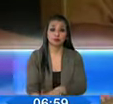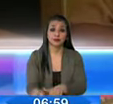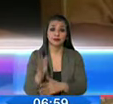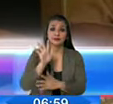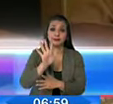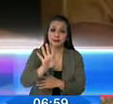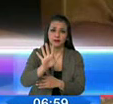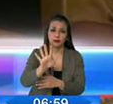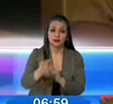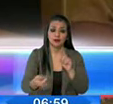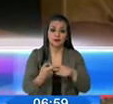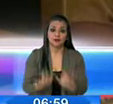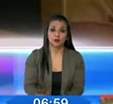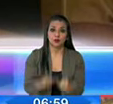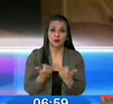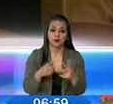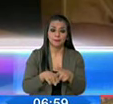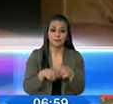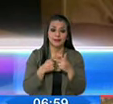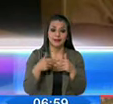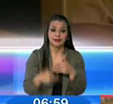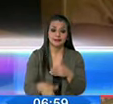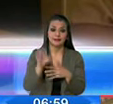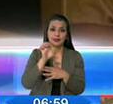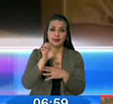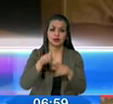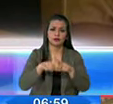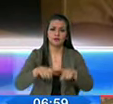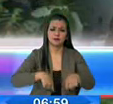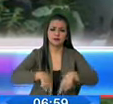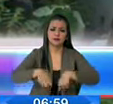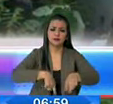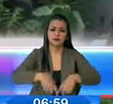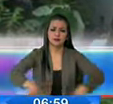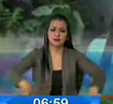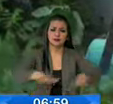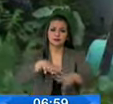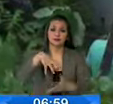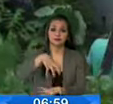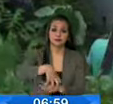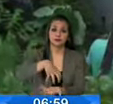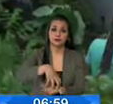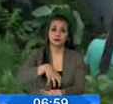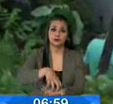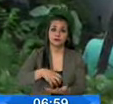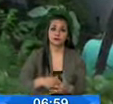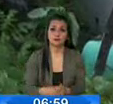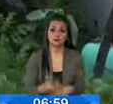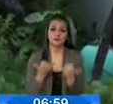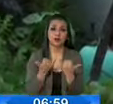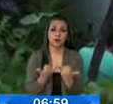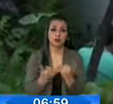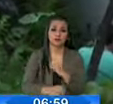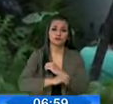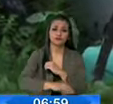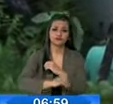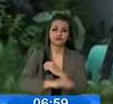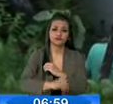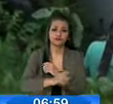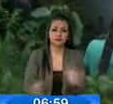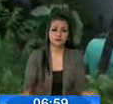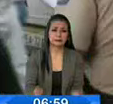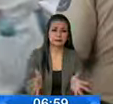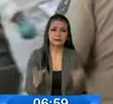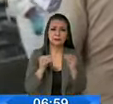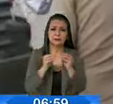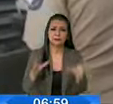fallecidos en este inicio de año en los diferentes ejes viales de nuestra provincia. Por ahora se intensificará la campaña de seguridad vial para tratar